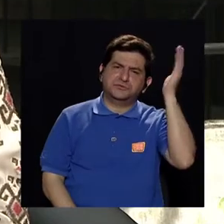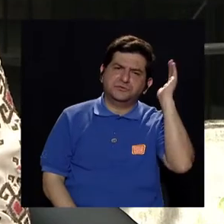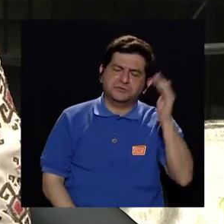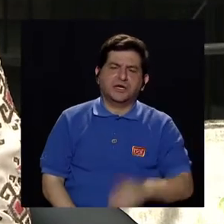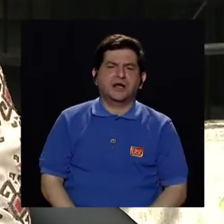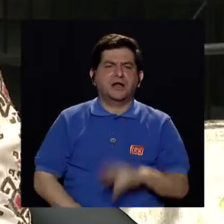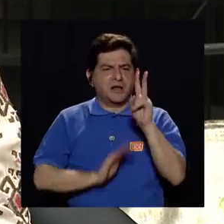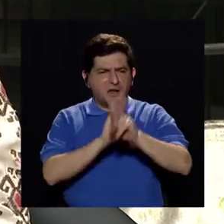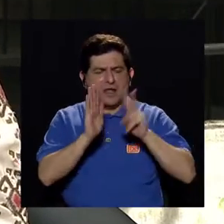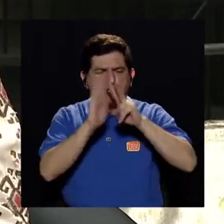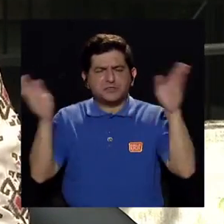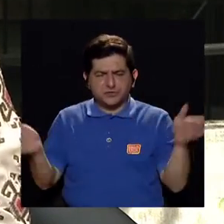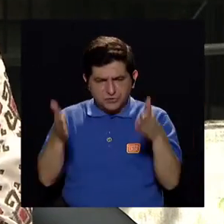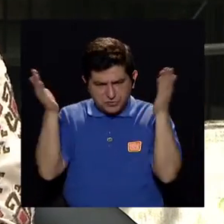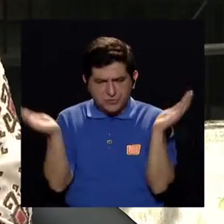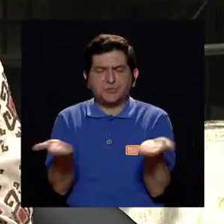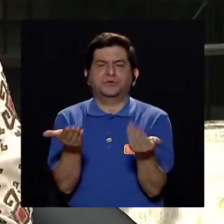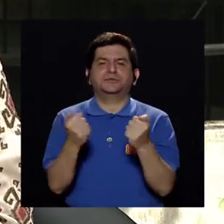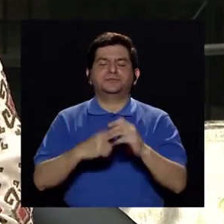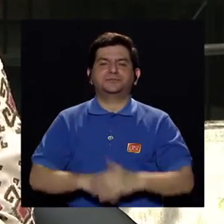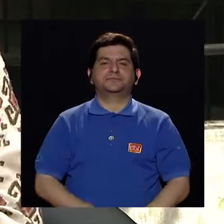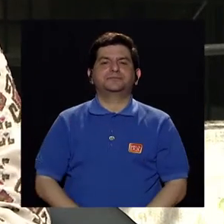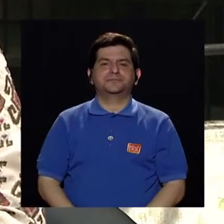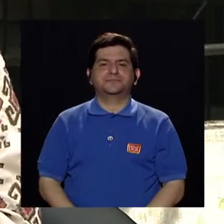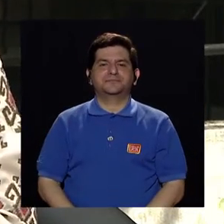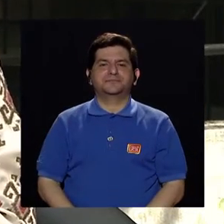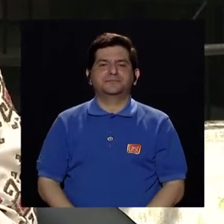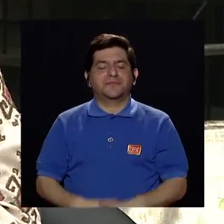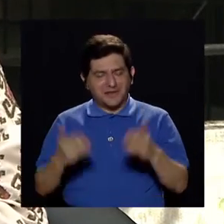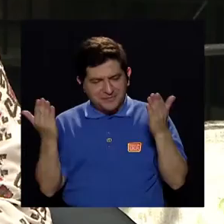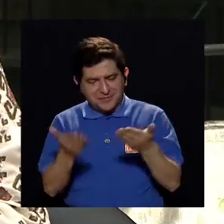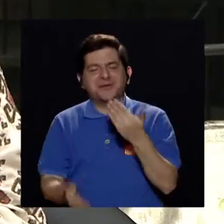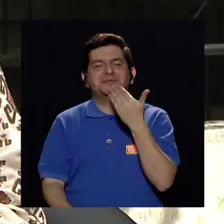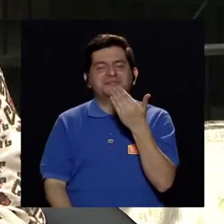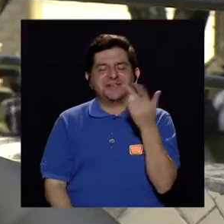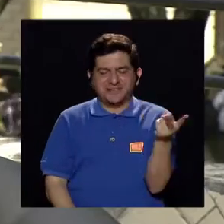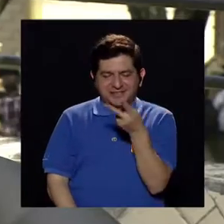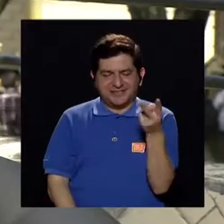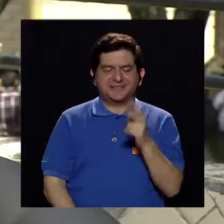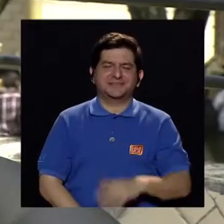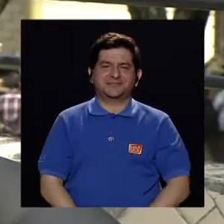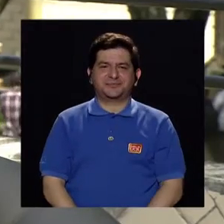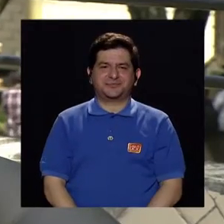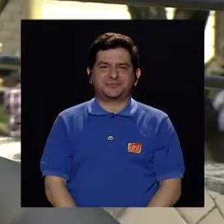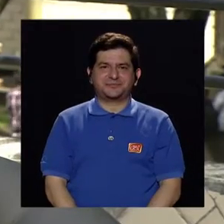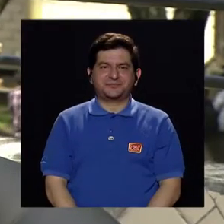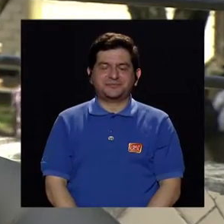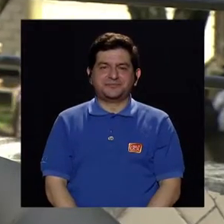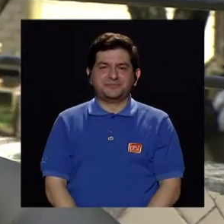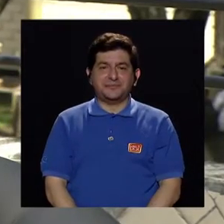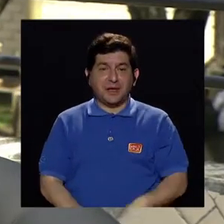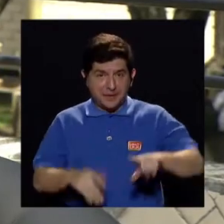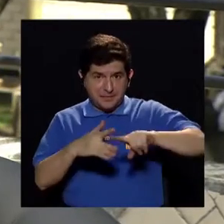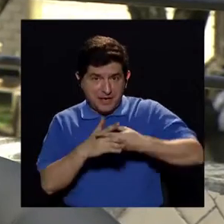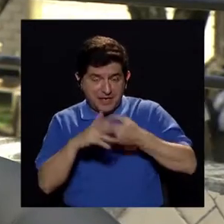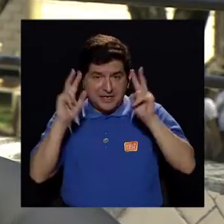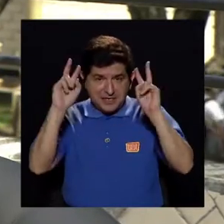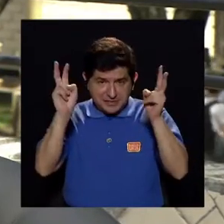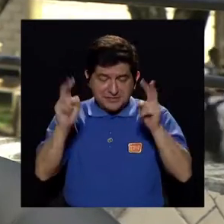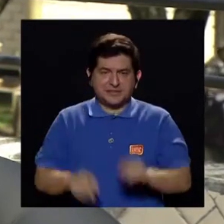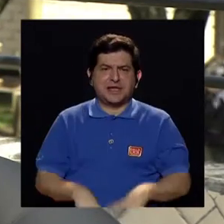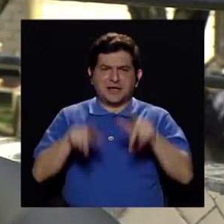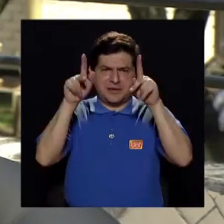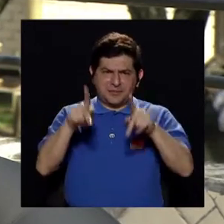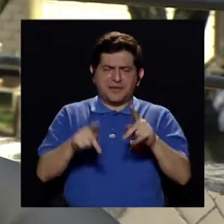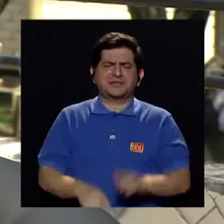y haciendo videos de motivación. Bienvenida. Muchísimas gracias a las dos. Bueno, para entrar en tema, Paola, ¿las